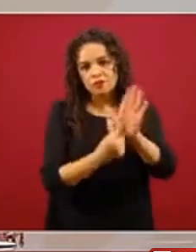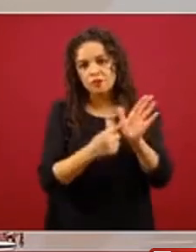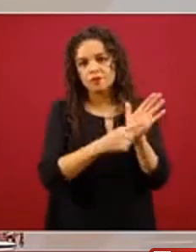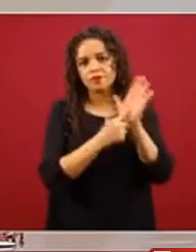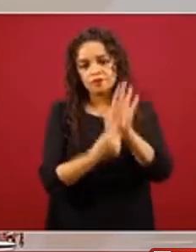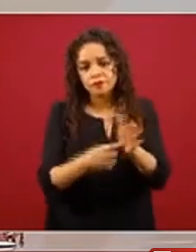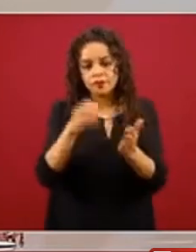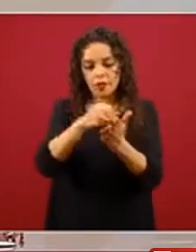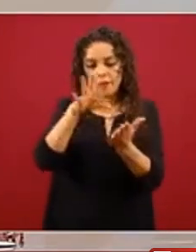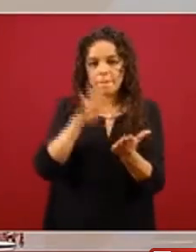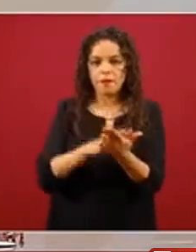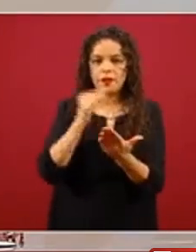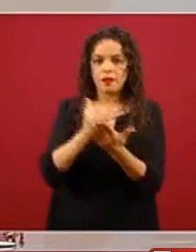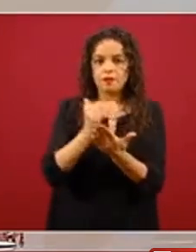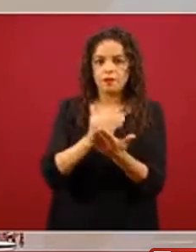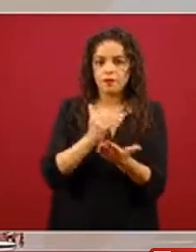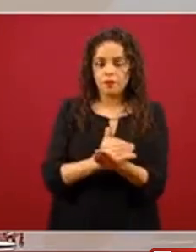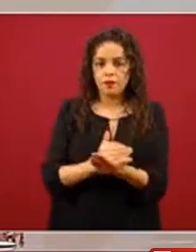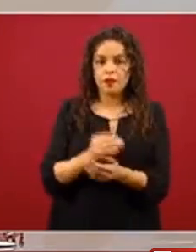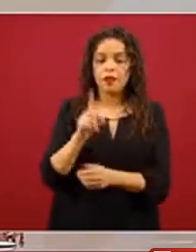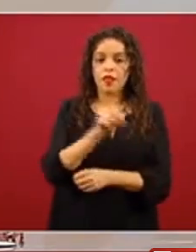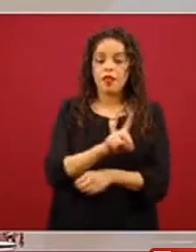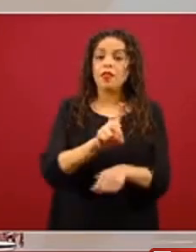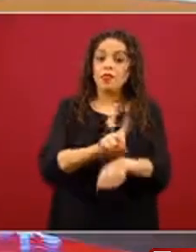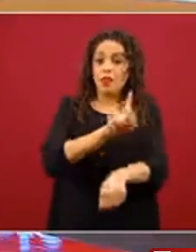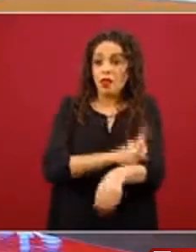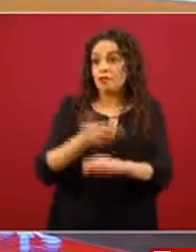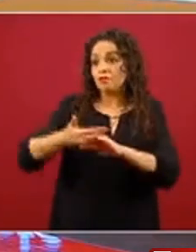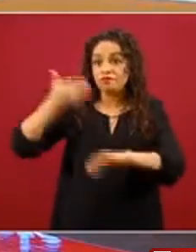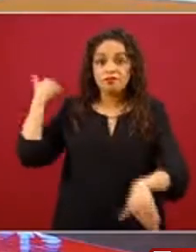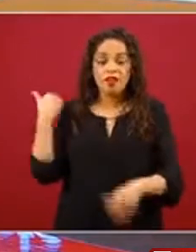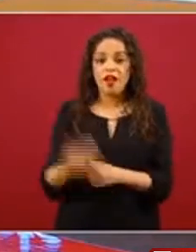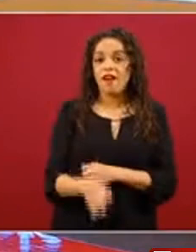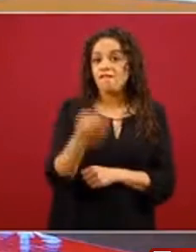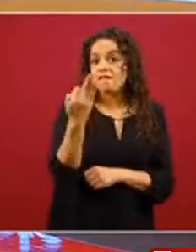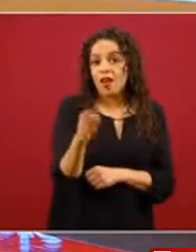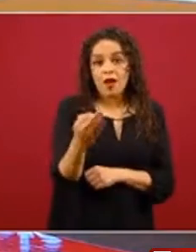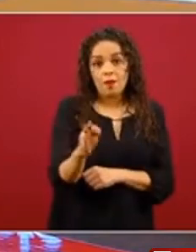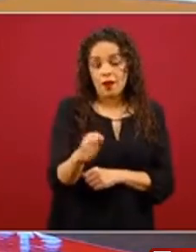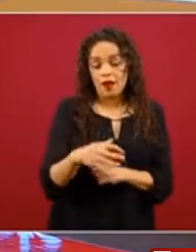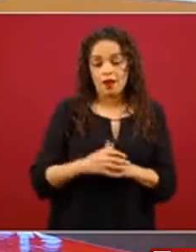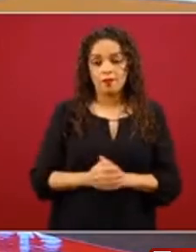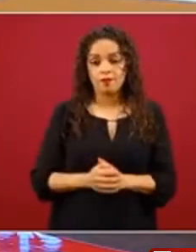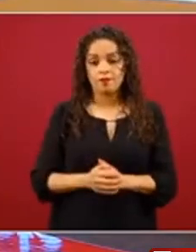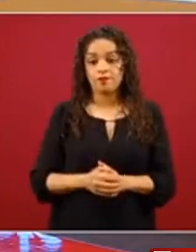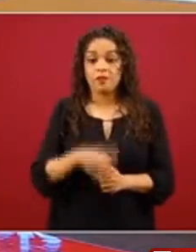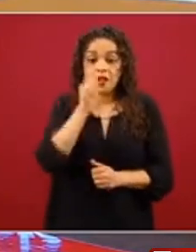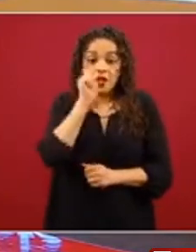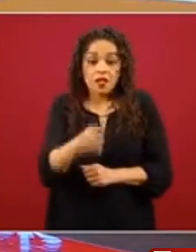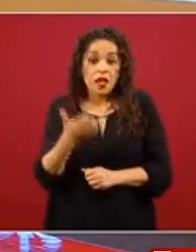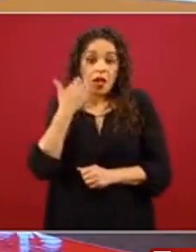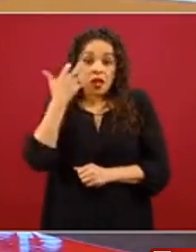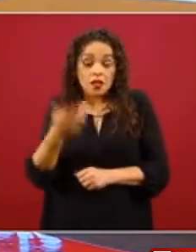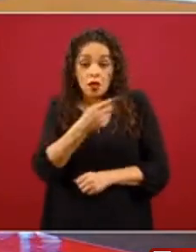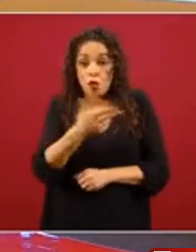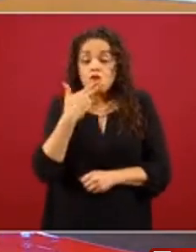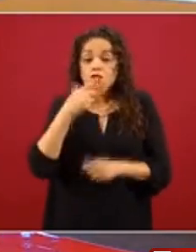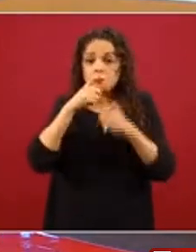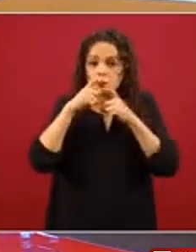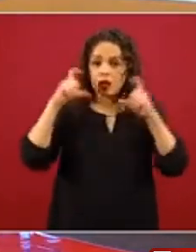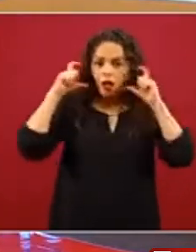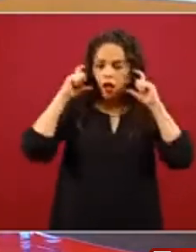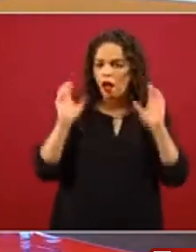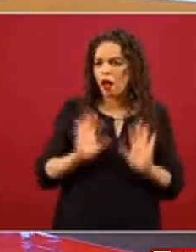lineamientos desde febrero. Entonces, quien quiera usar un cubrebocas, que lo use, pero que